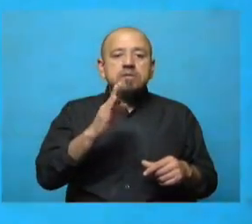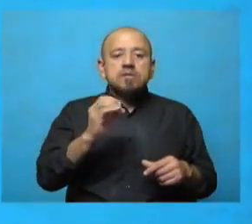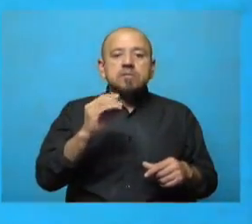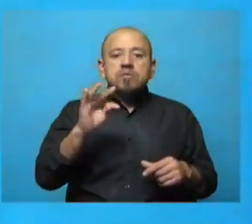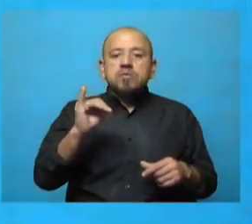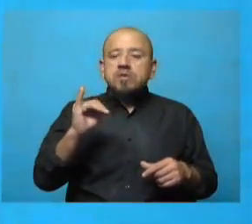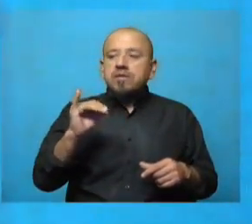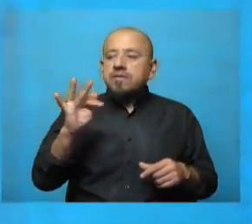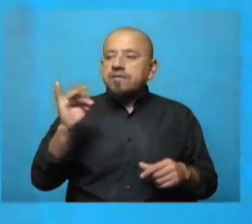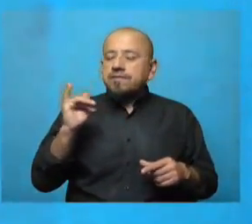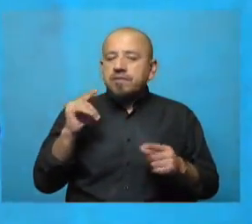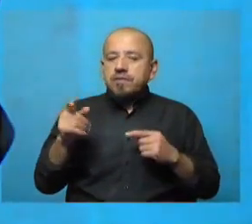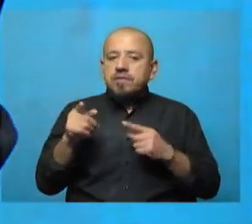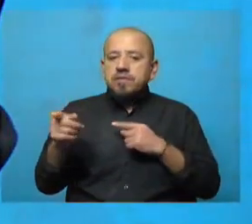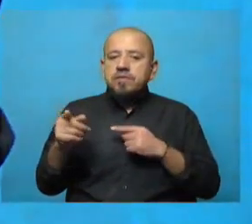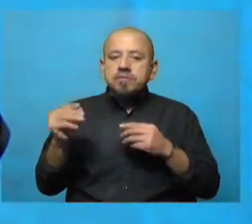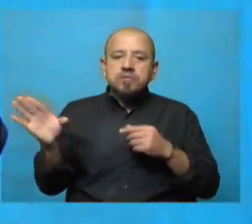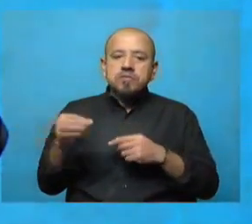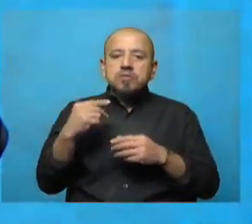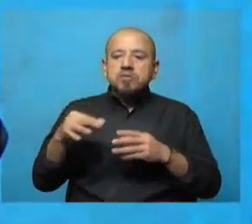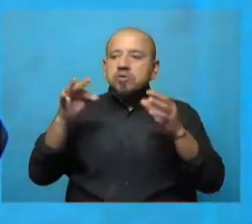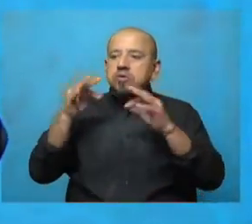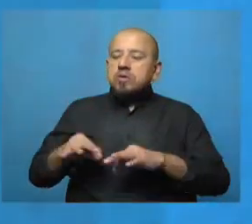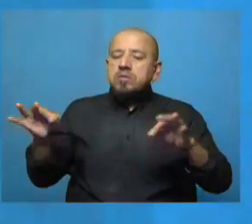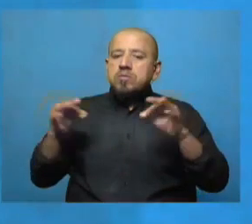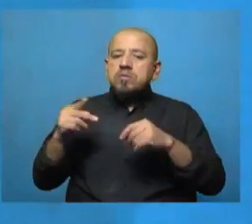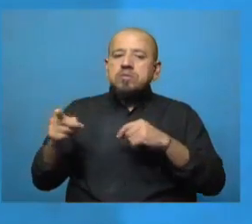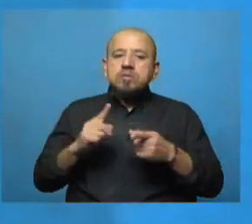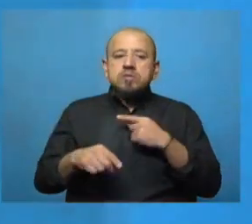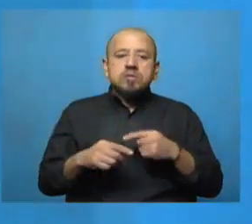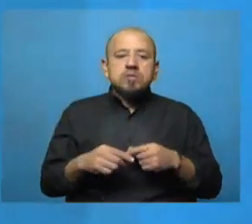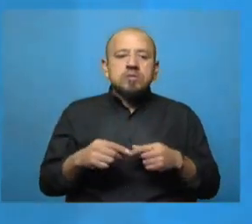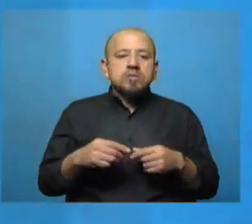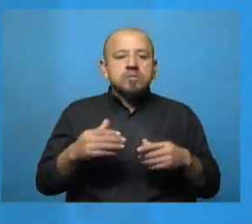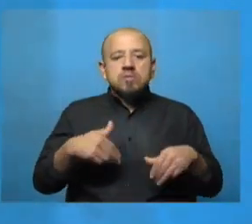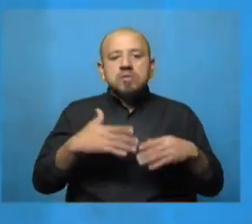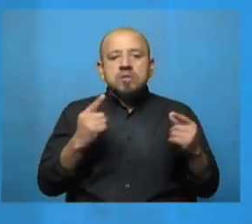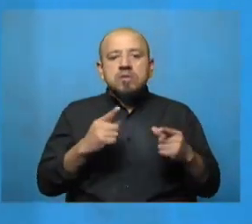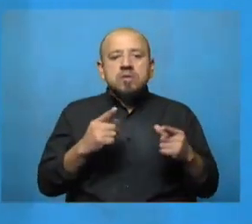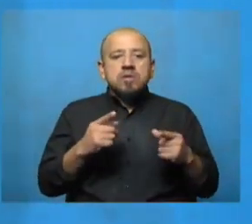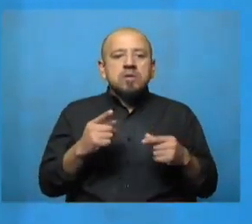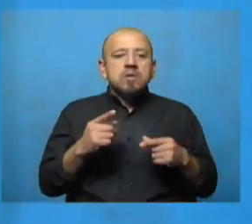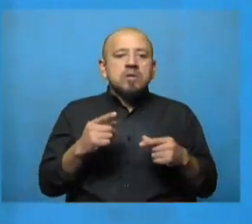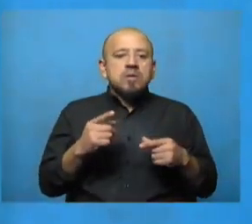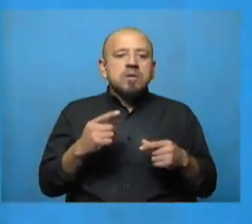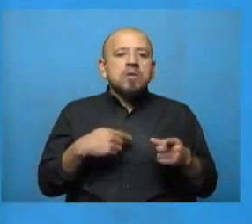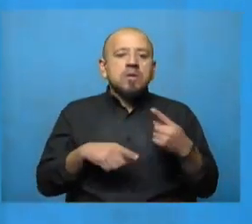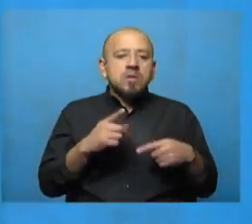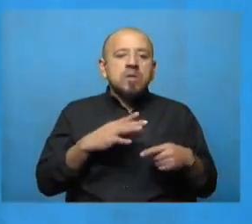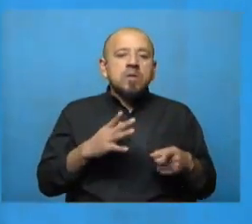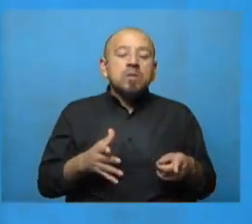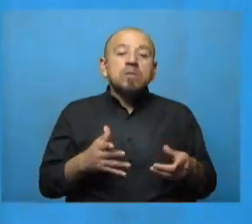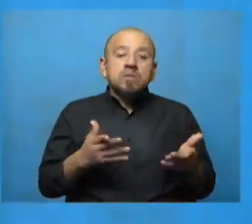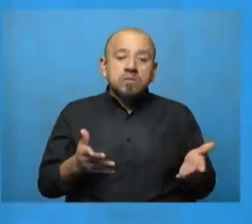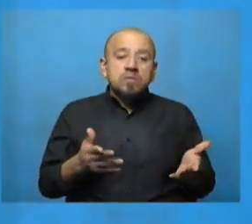también tengo toda la música del mundo para poder compartirlo entonces Bueno es muy desafiante